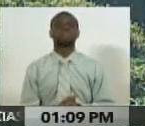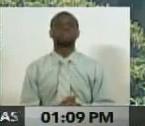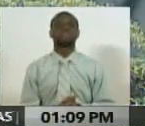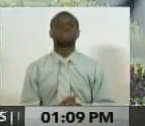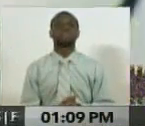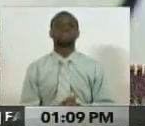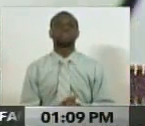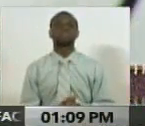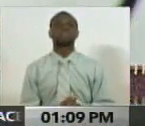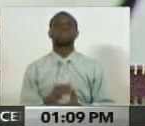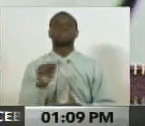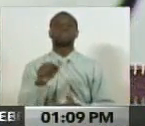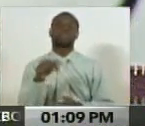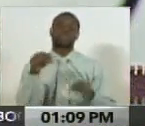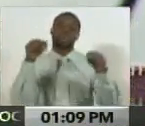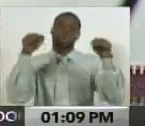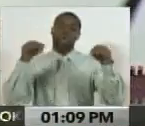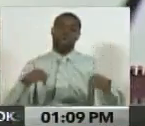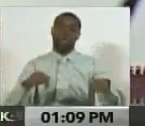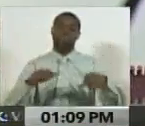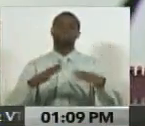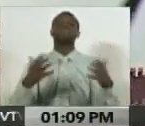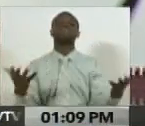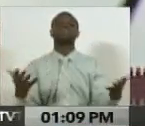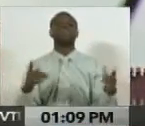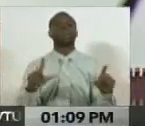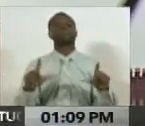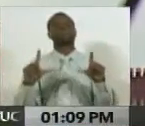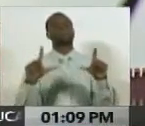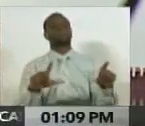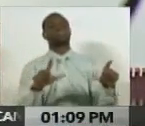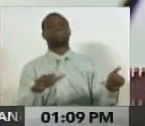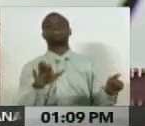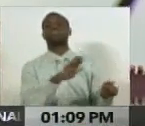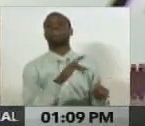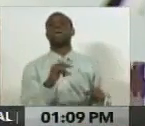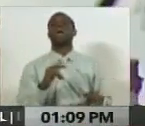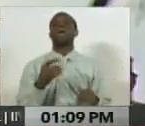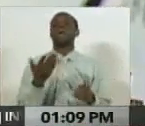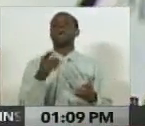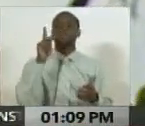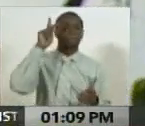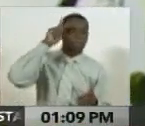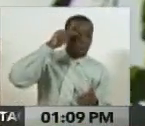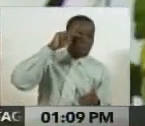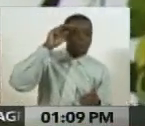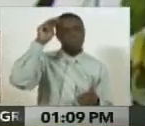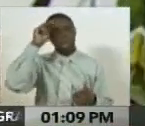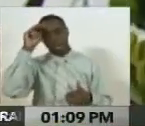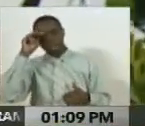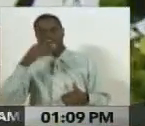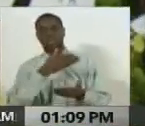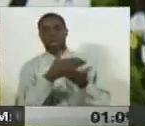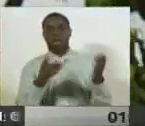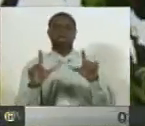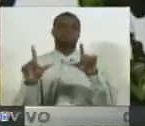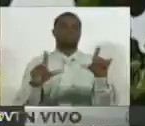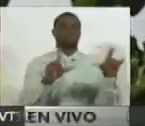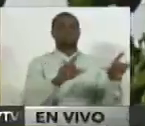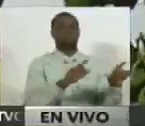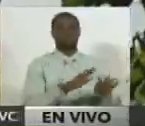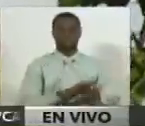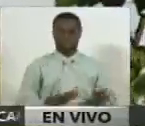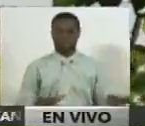Sí, el día de hoy se realiza la entrega de titularidades a educadores y educadoras. El presidente constitucional